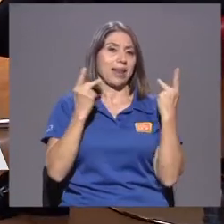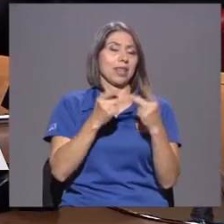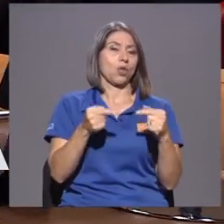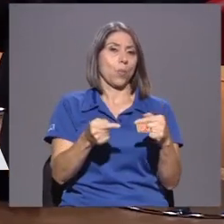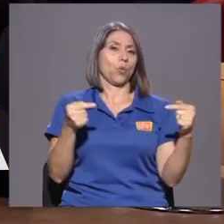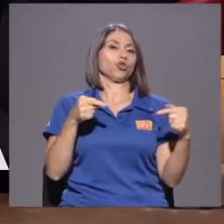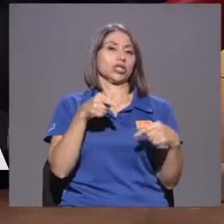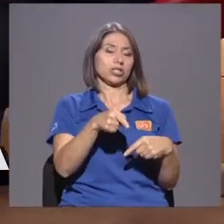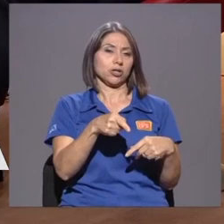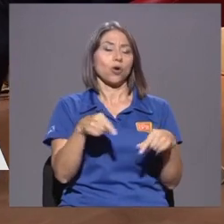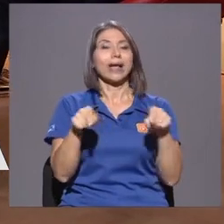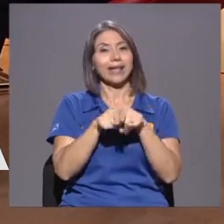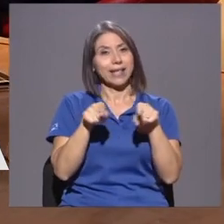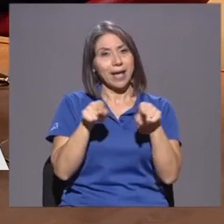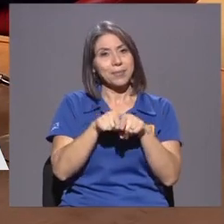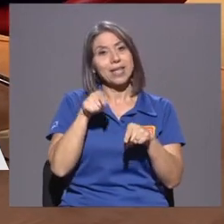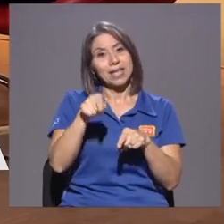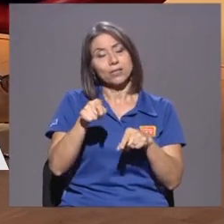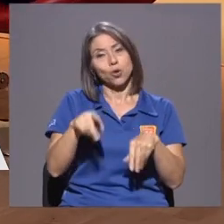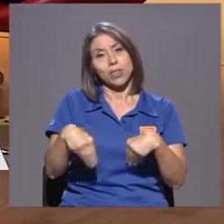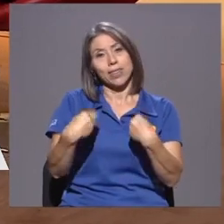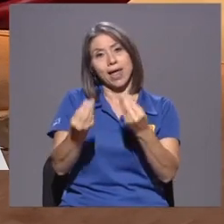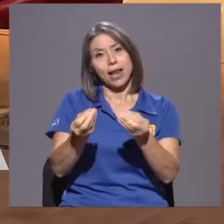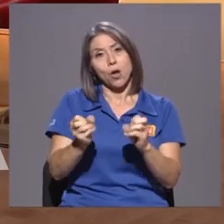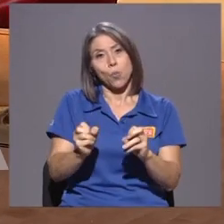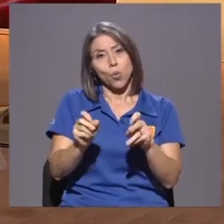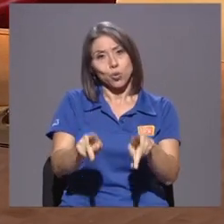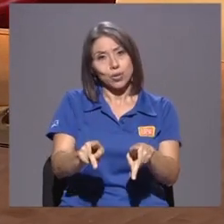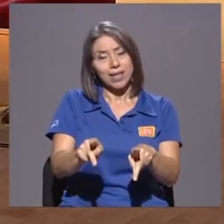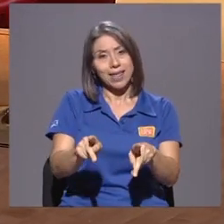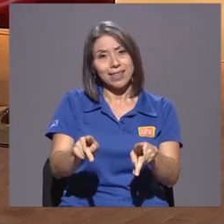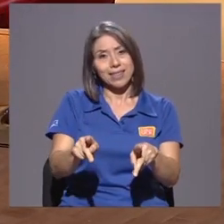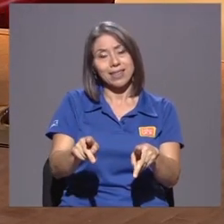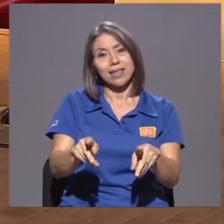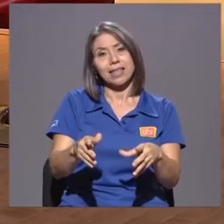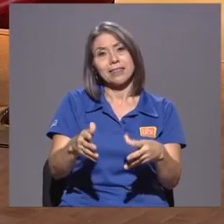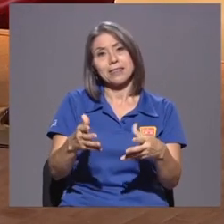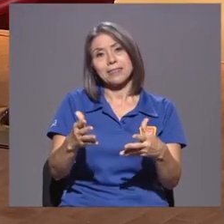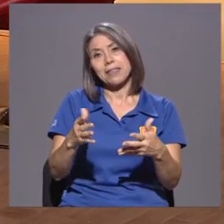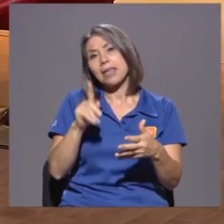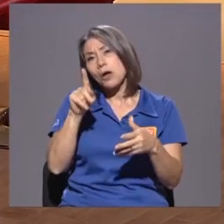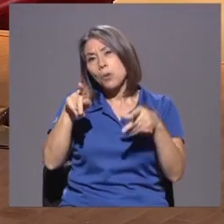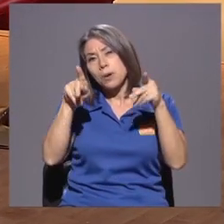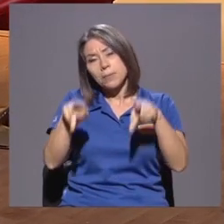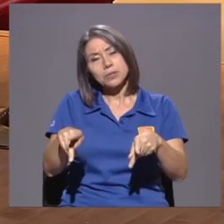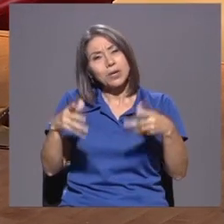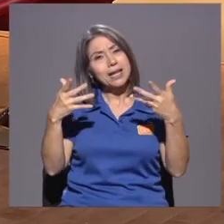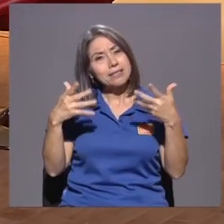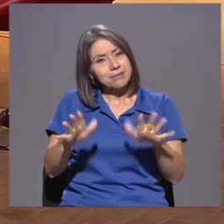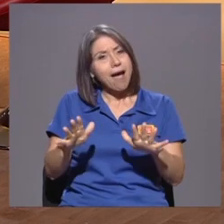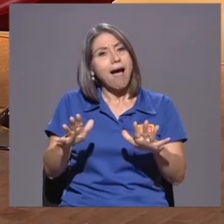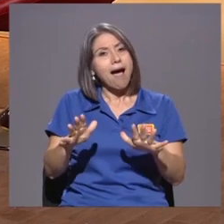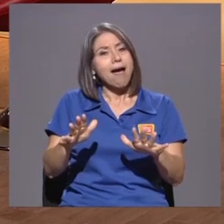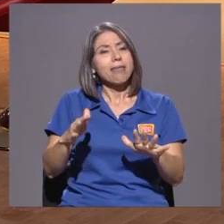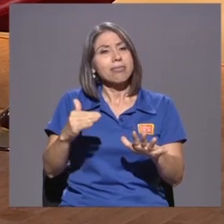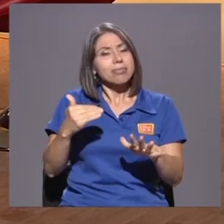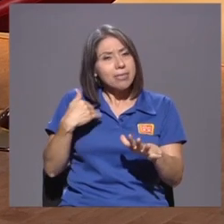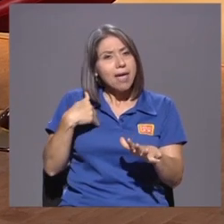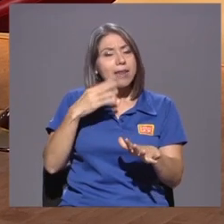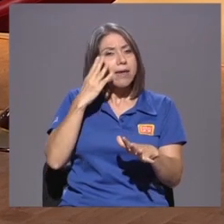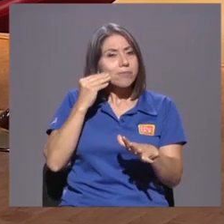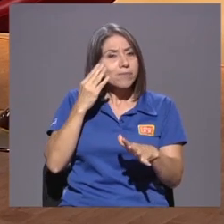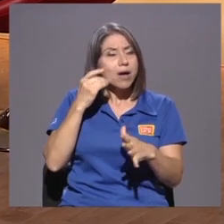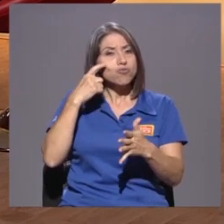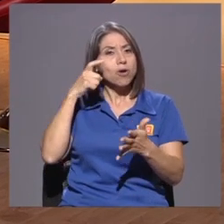que eso también da la oportunidad de que alguien que ya y que ya tiene un reconocimiento que